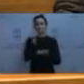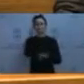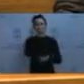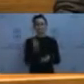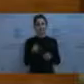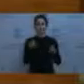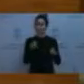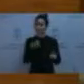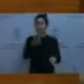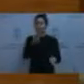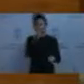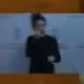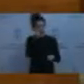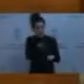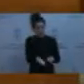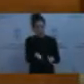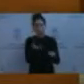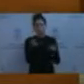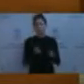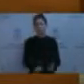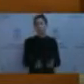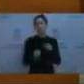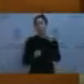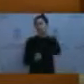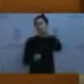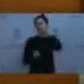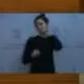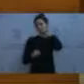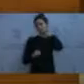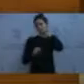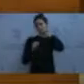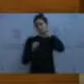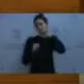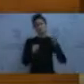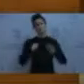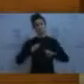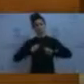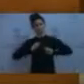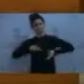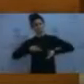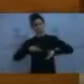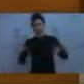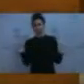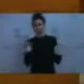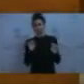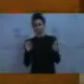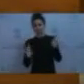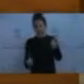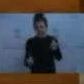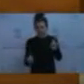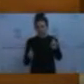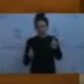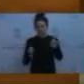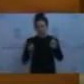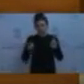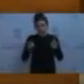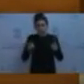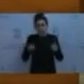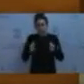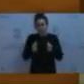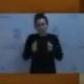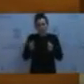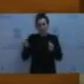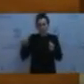Señor presidente, la respuesta ni es la que nosotros formulábamos, ni siquiera es satisfactoria para Asturias.